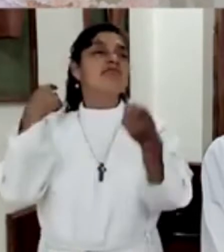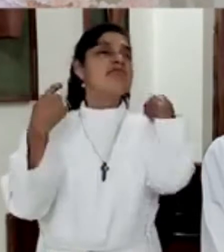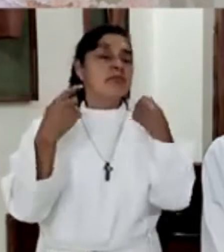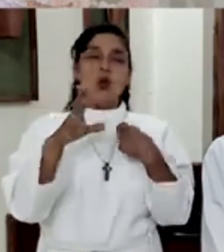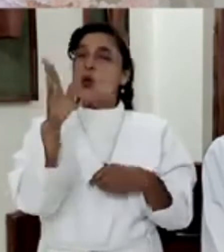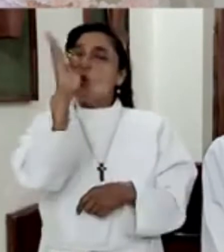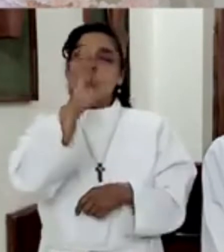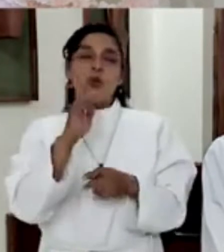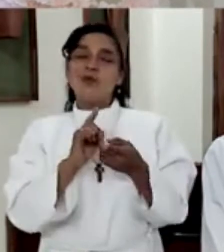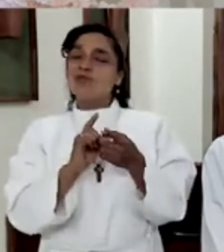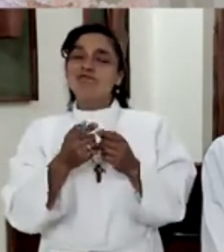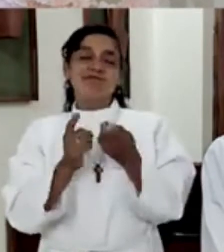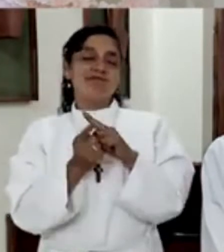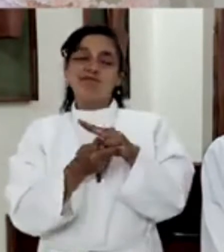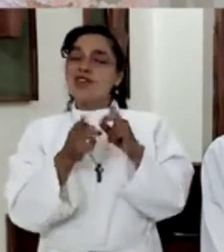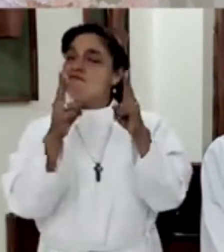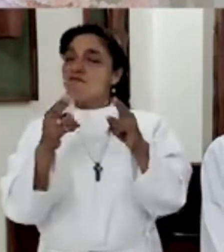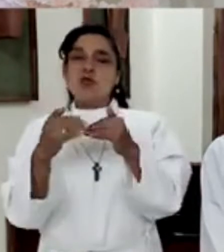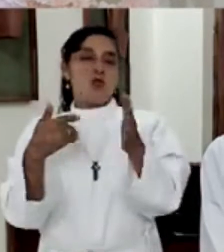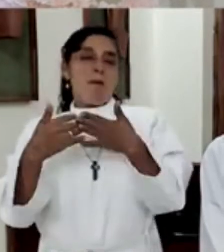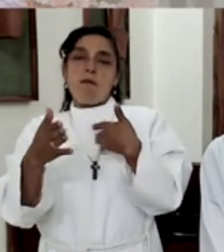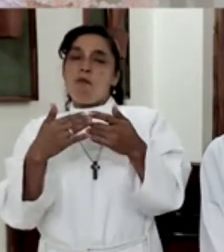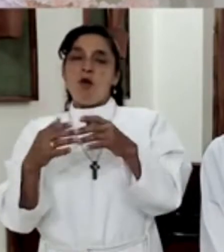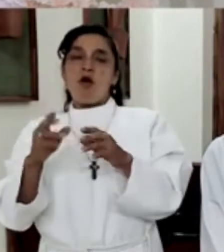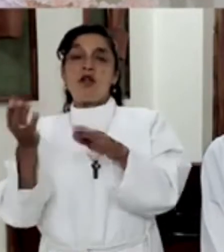aunque resucite un muerto.